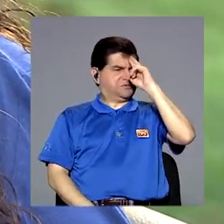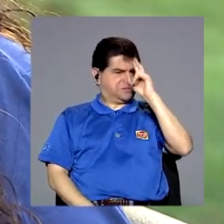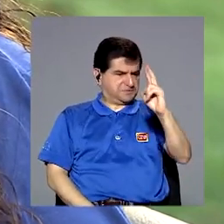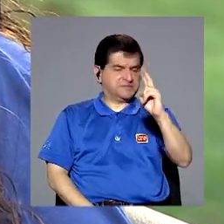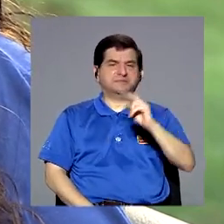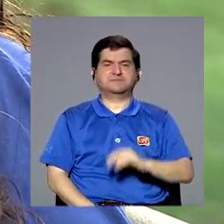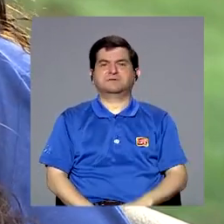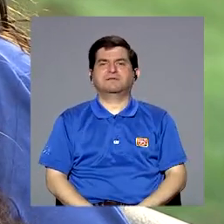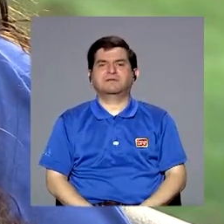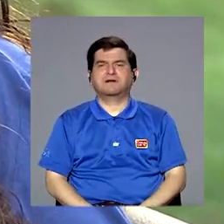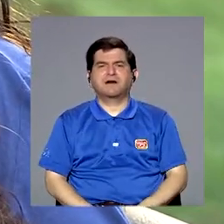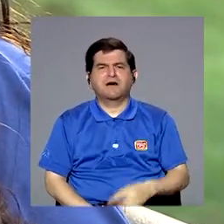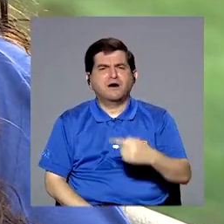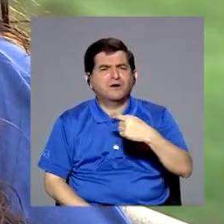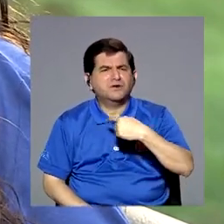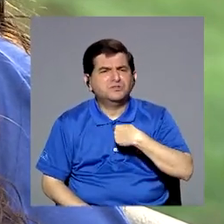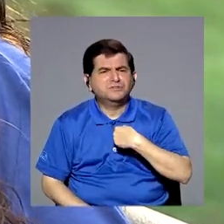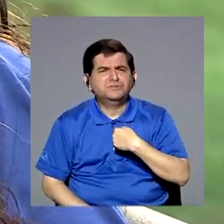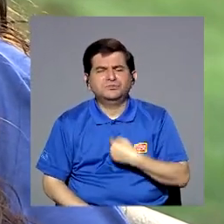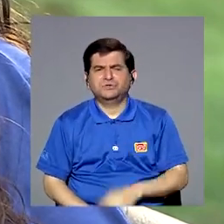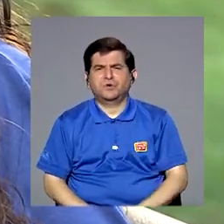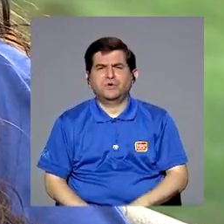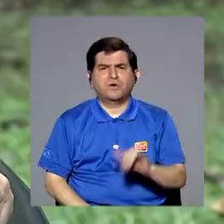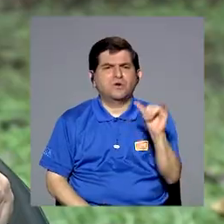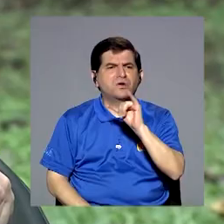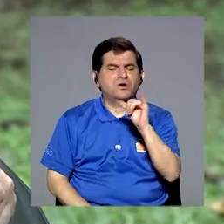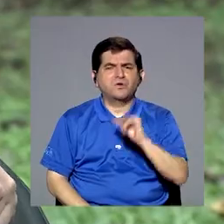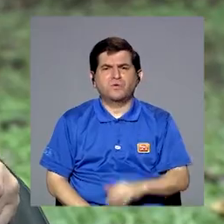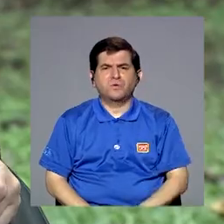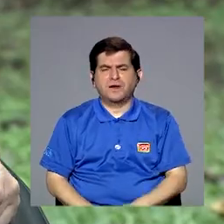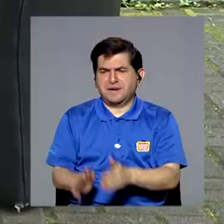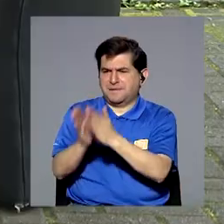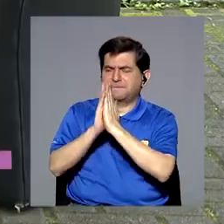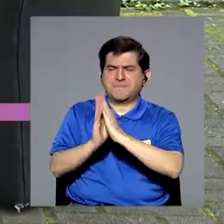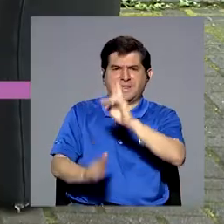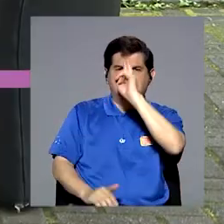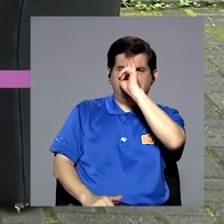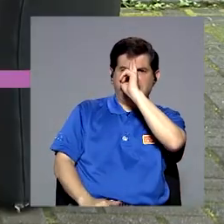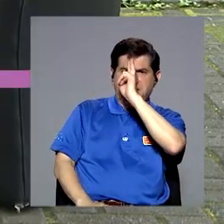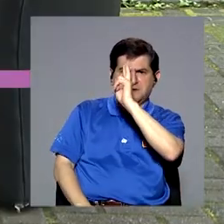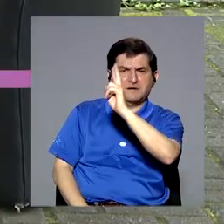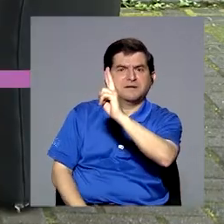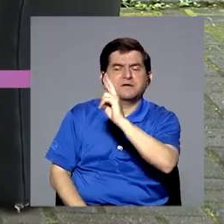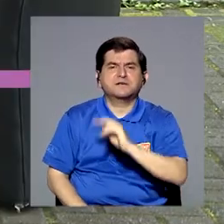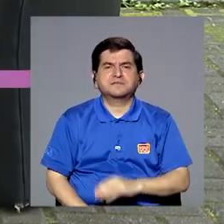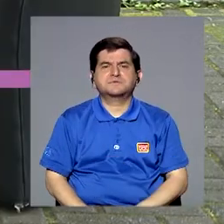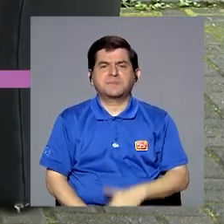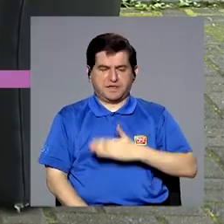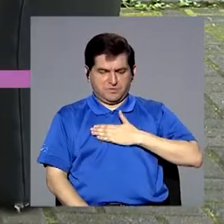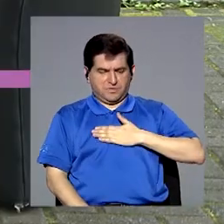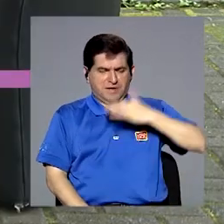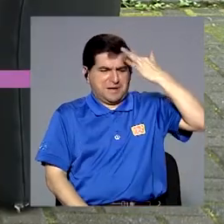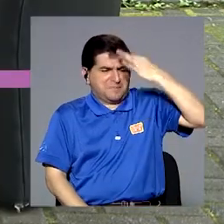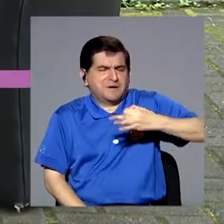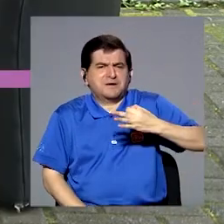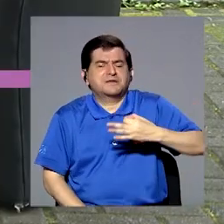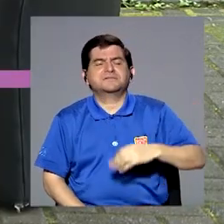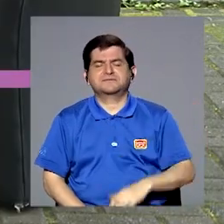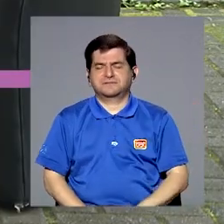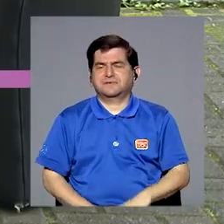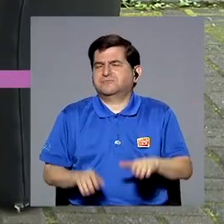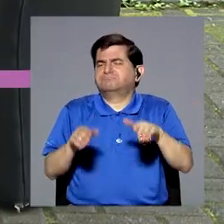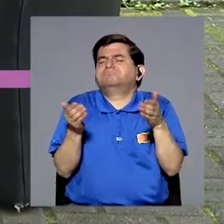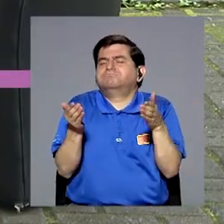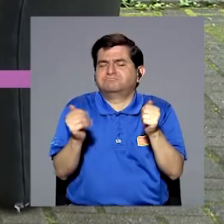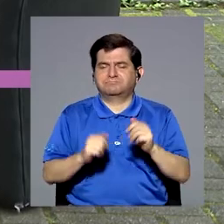Uh-huh. Entonces, ¿de qué forma yo tengo que hacer respetar Esas creencias.